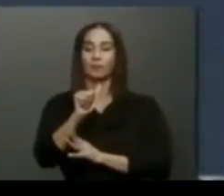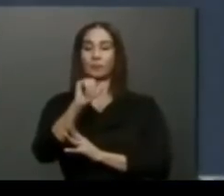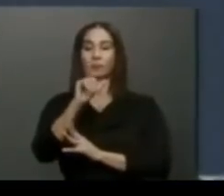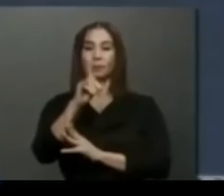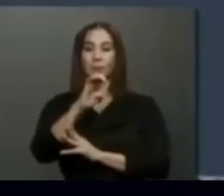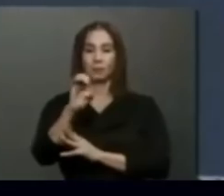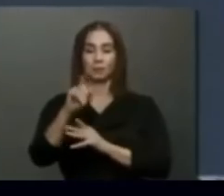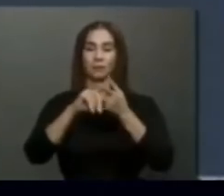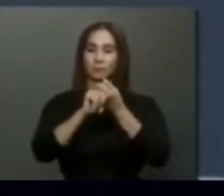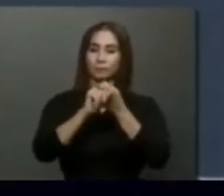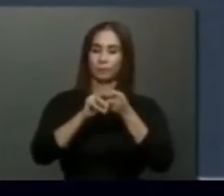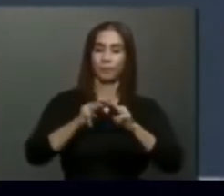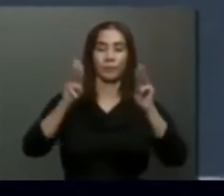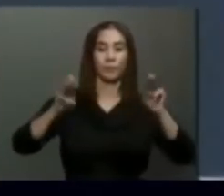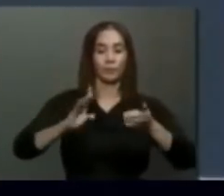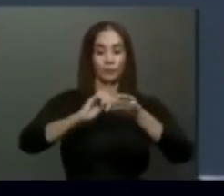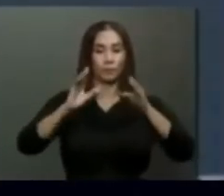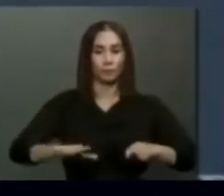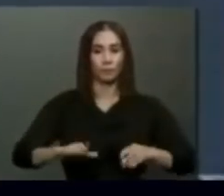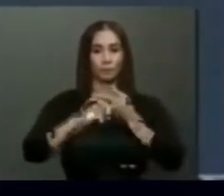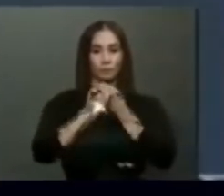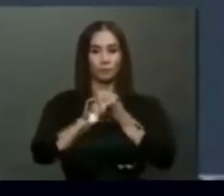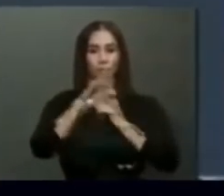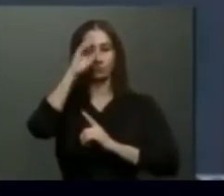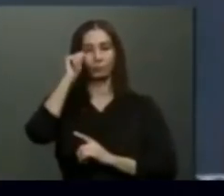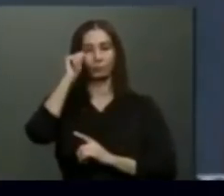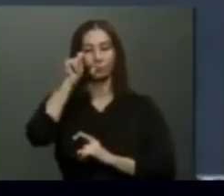A los amigos, ministros, directores generales, amigos y amigas.